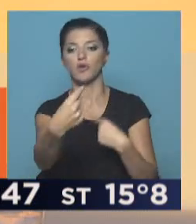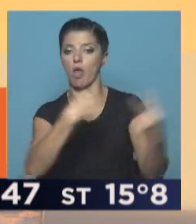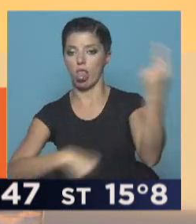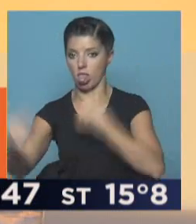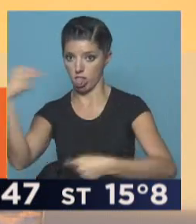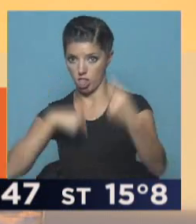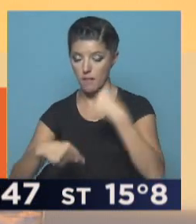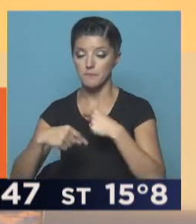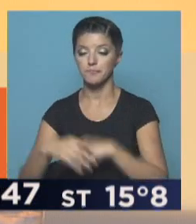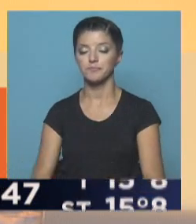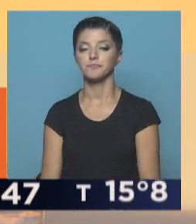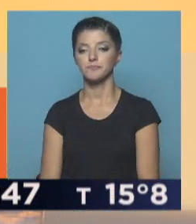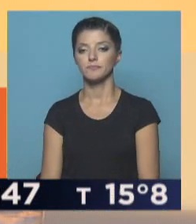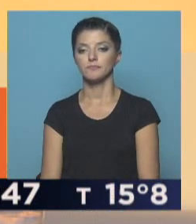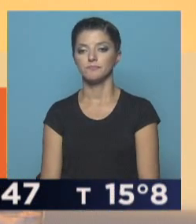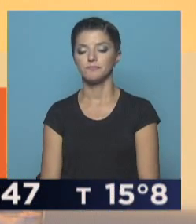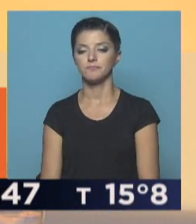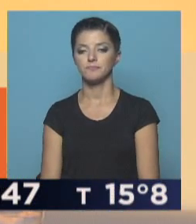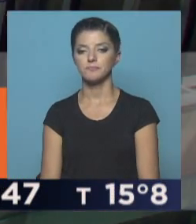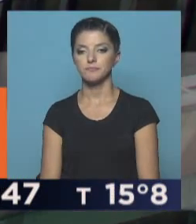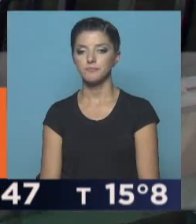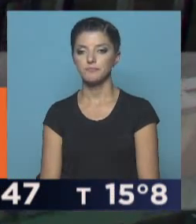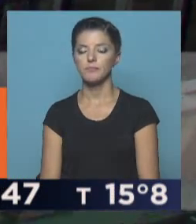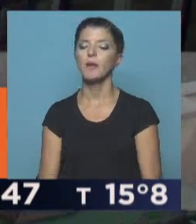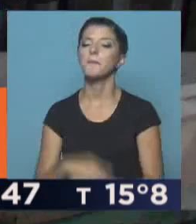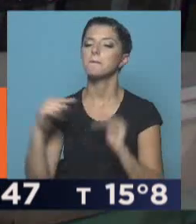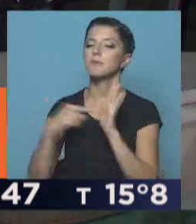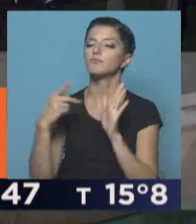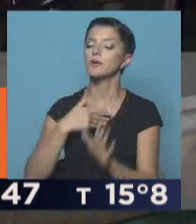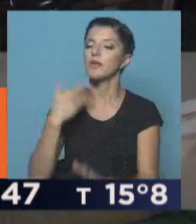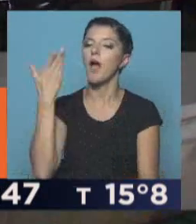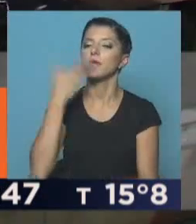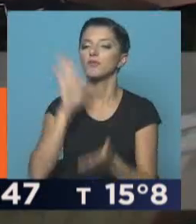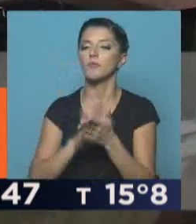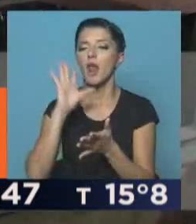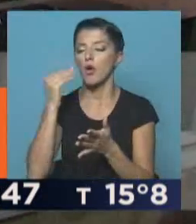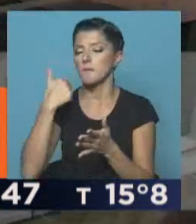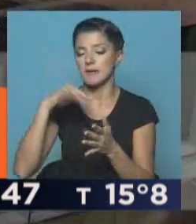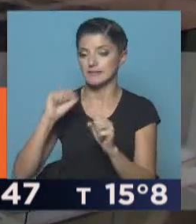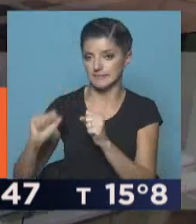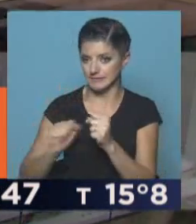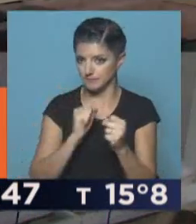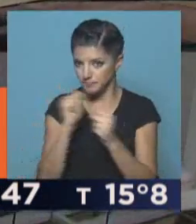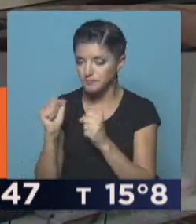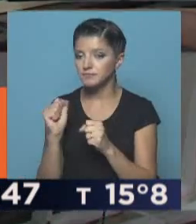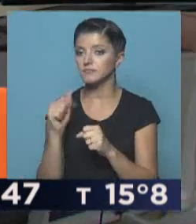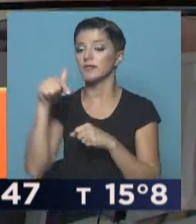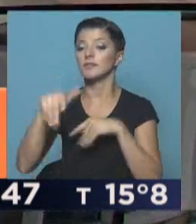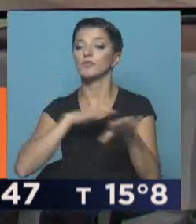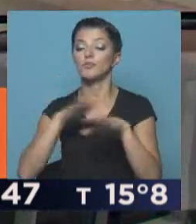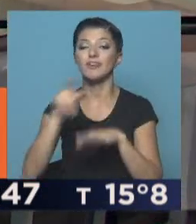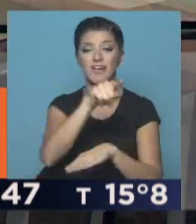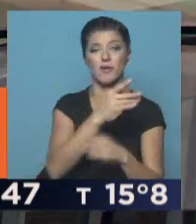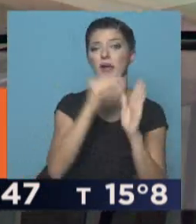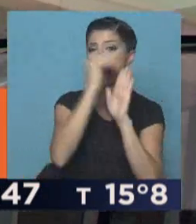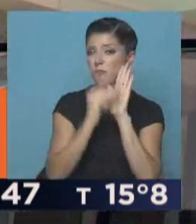vecinos. Pero de todo esto yo quería hablar un poquito de una de las cosas más irritantes de las condiciones que le establecieron